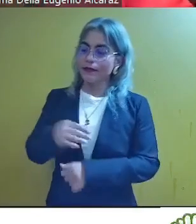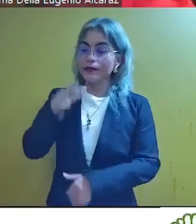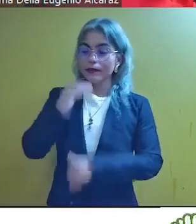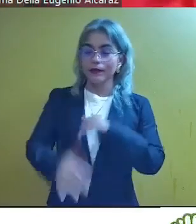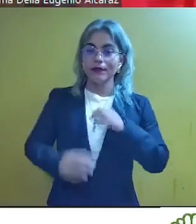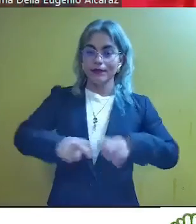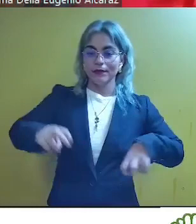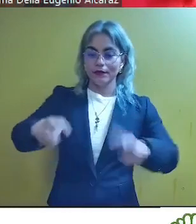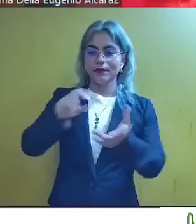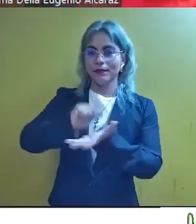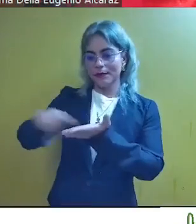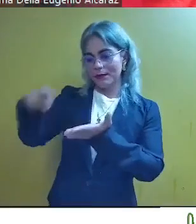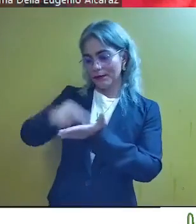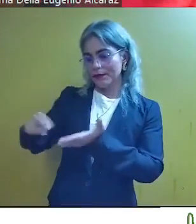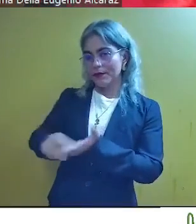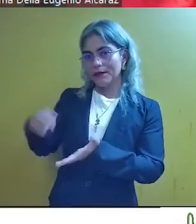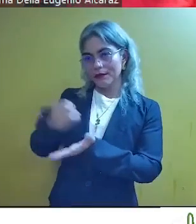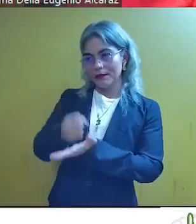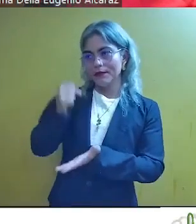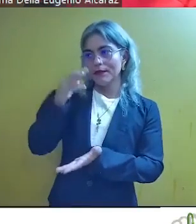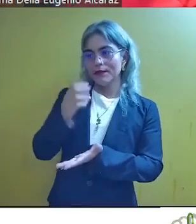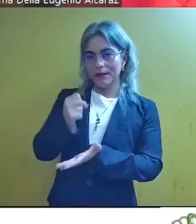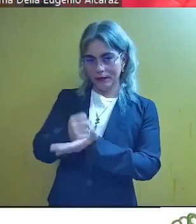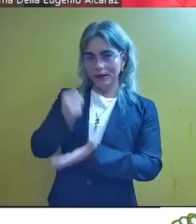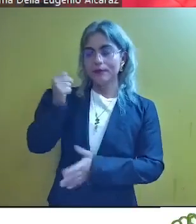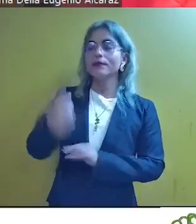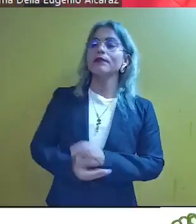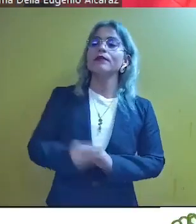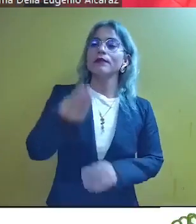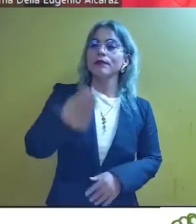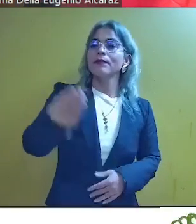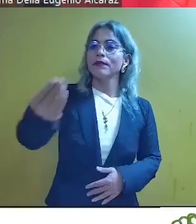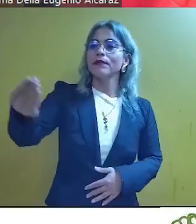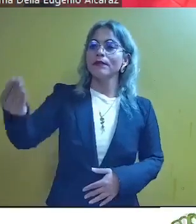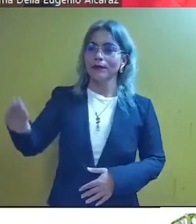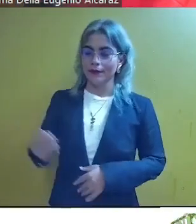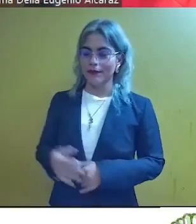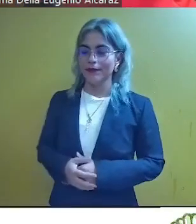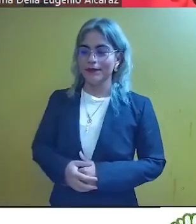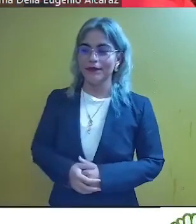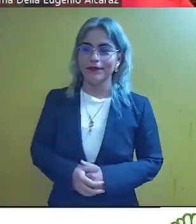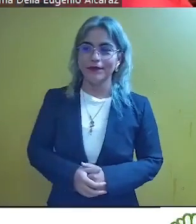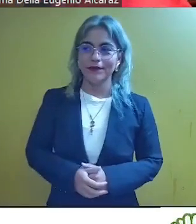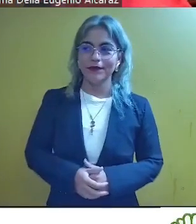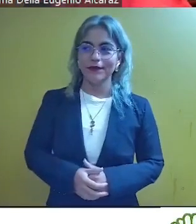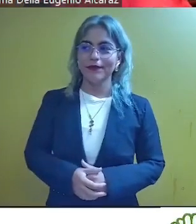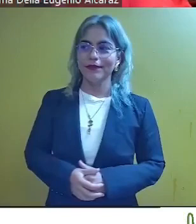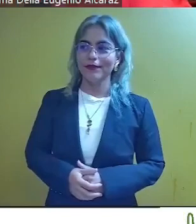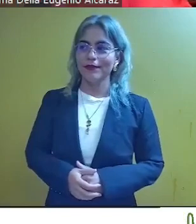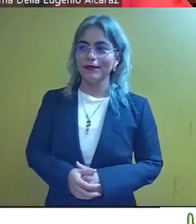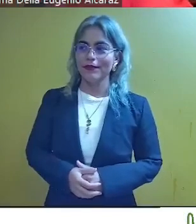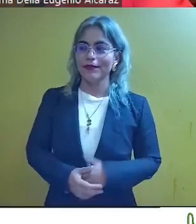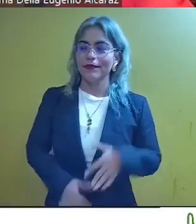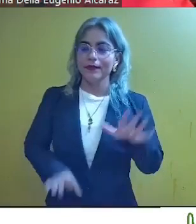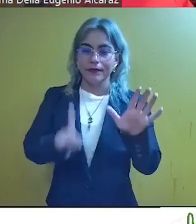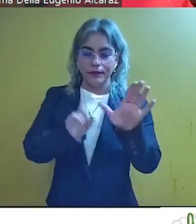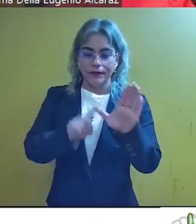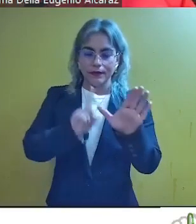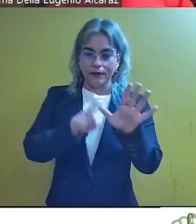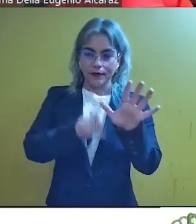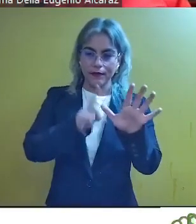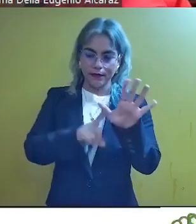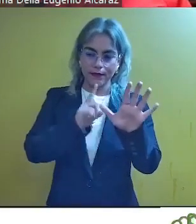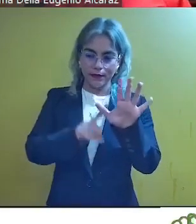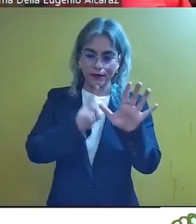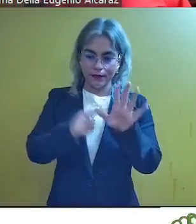a la conclusión de la presente sesión y, en consecuencia, notificarse como en derecho corresponda. El quinto asunto listado